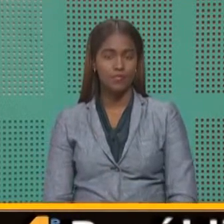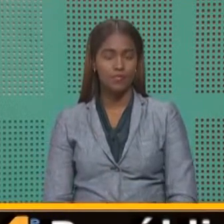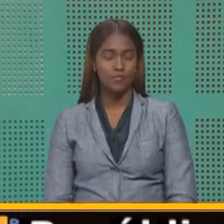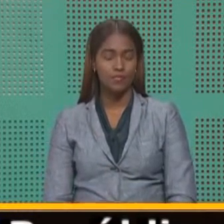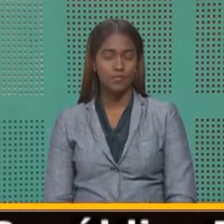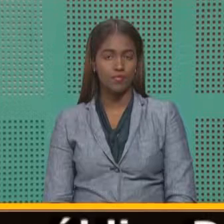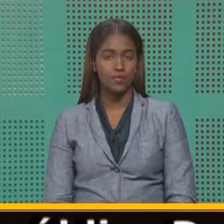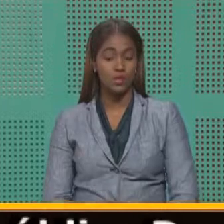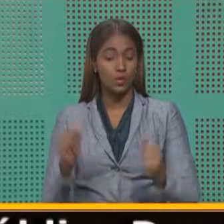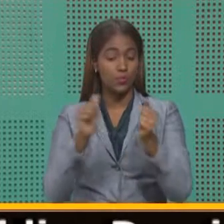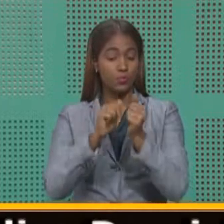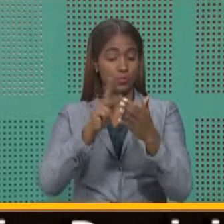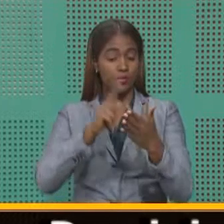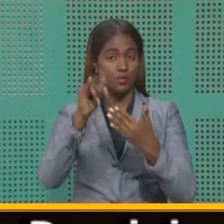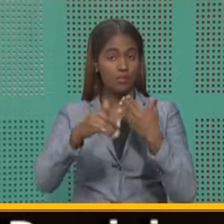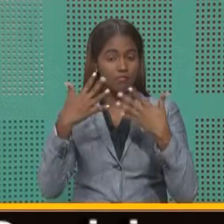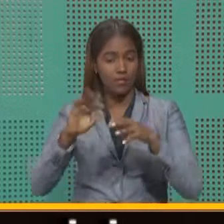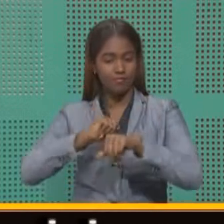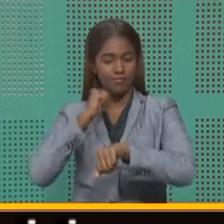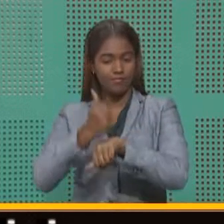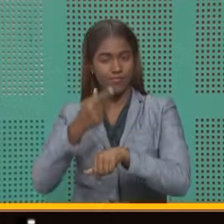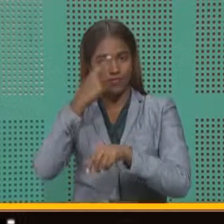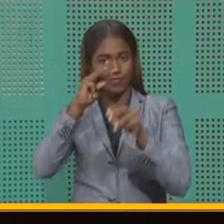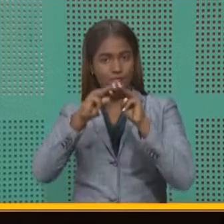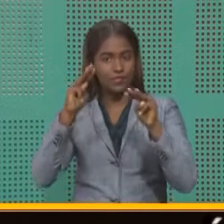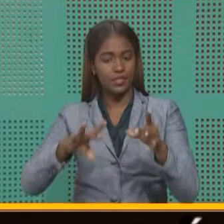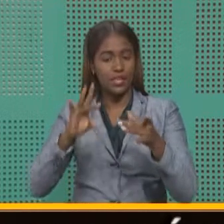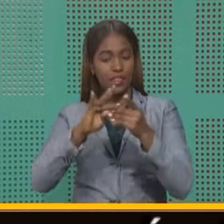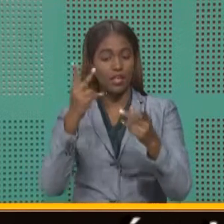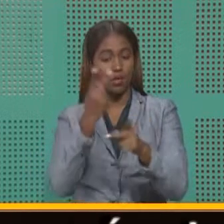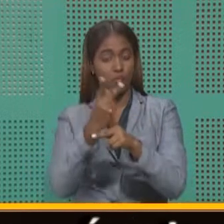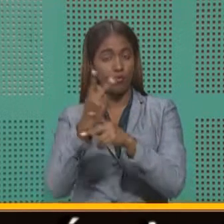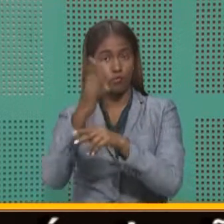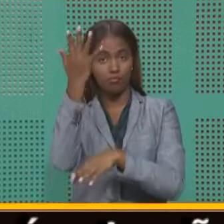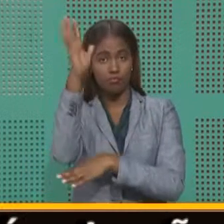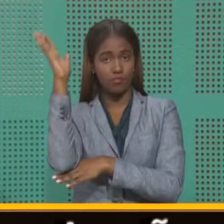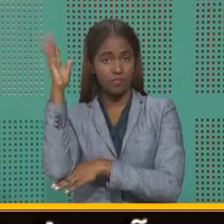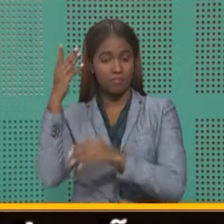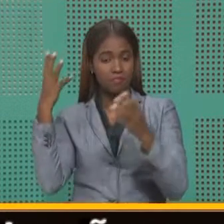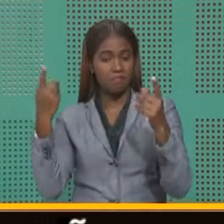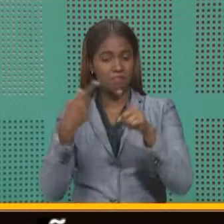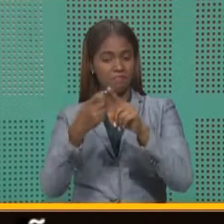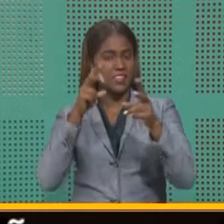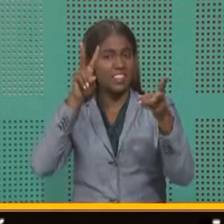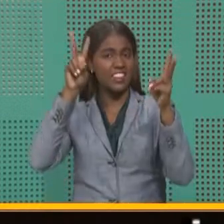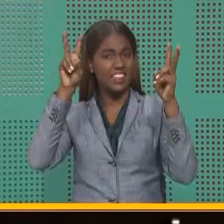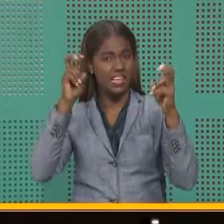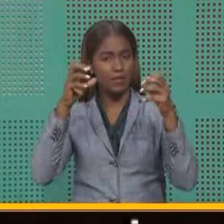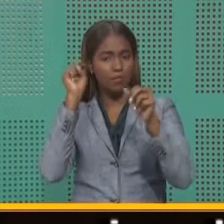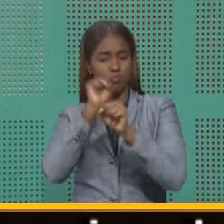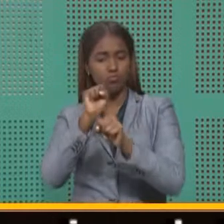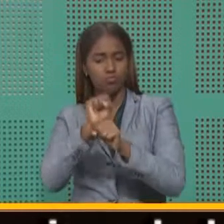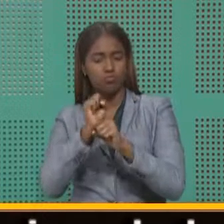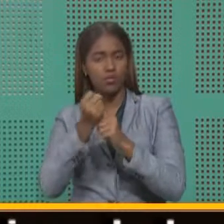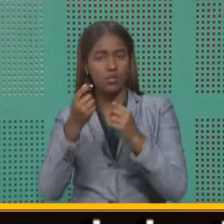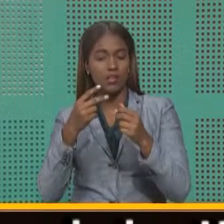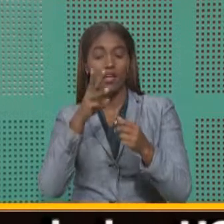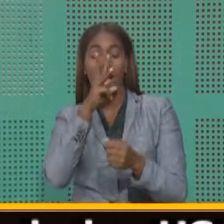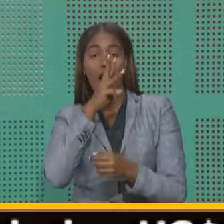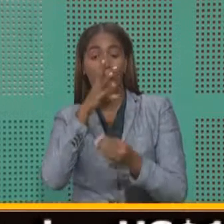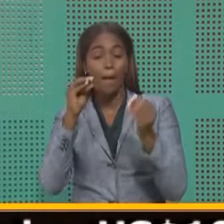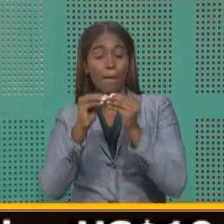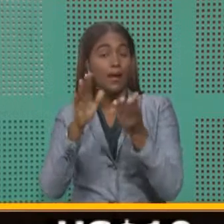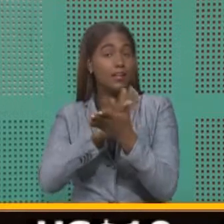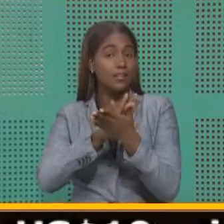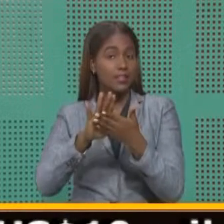los proyectos implementados por el ministerio de medio ambiente en el marco de la estrategia de producción de agua más limpia